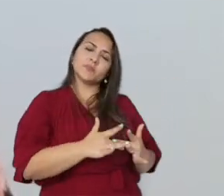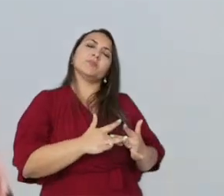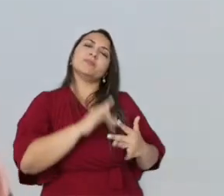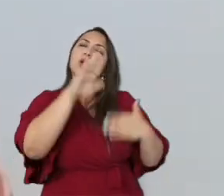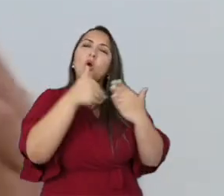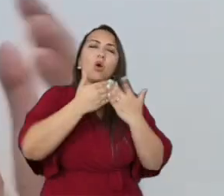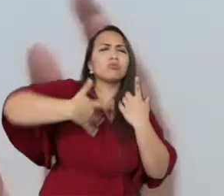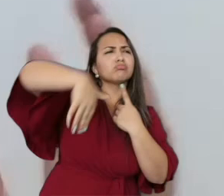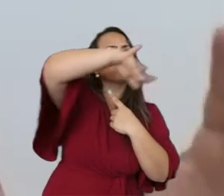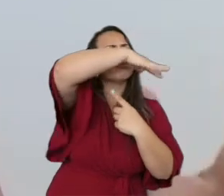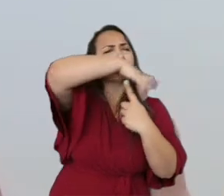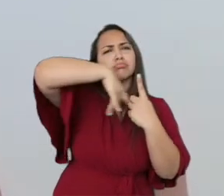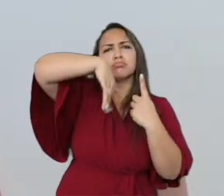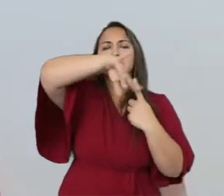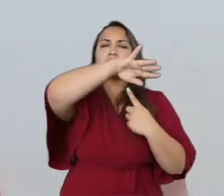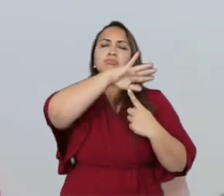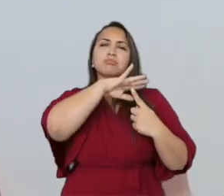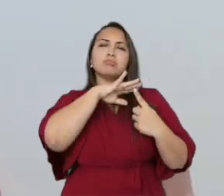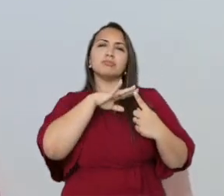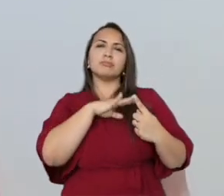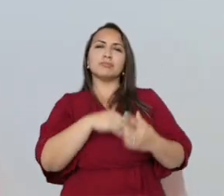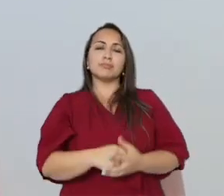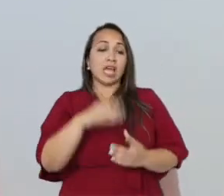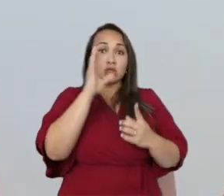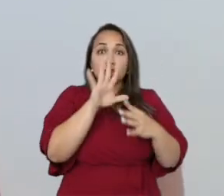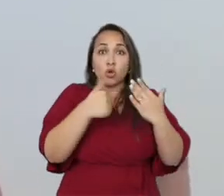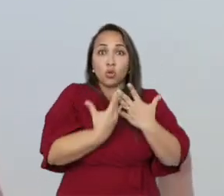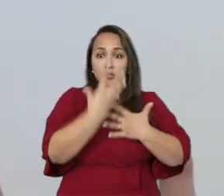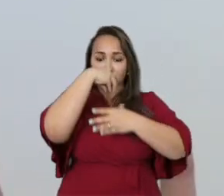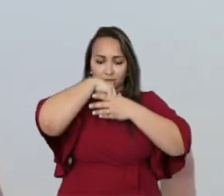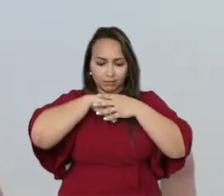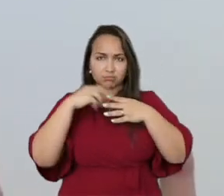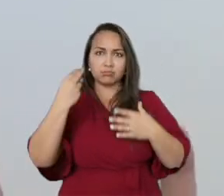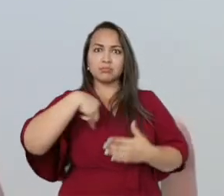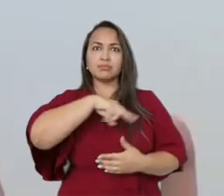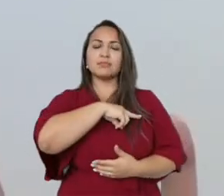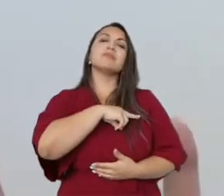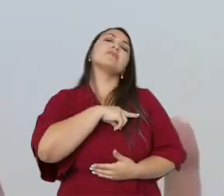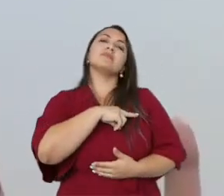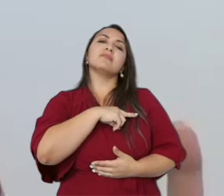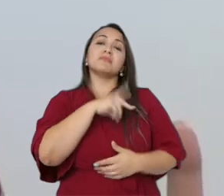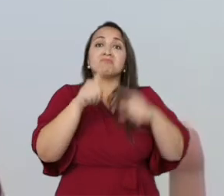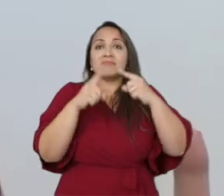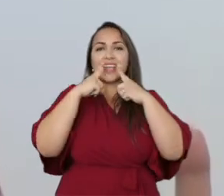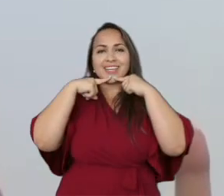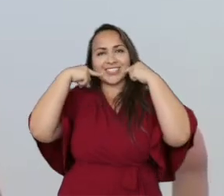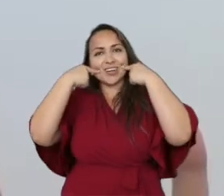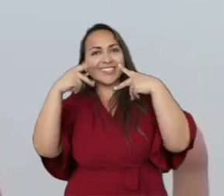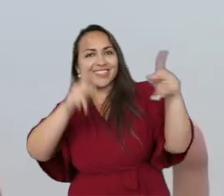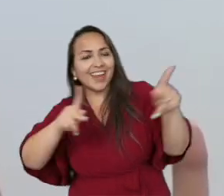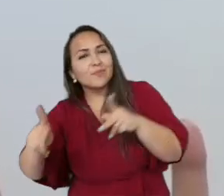Todo lo que nos rodea, lo que es parte de nosotros, la sonrisa de